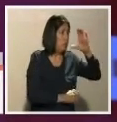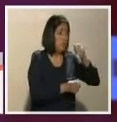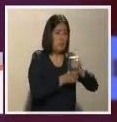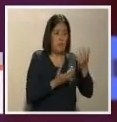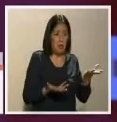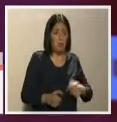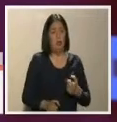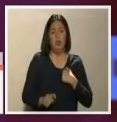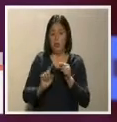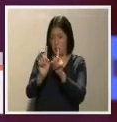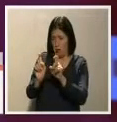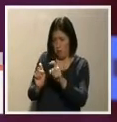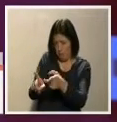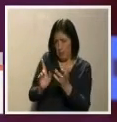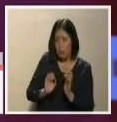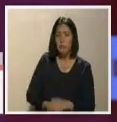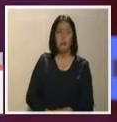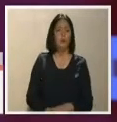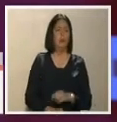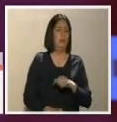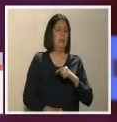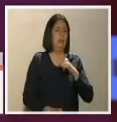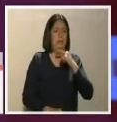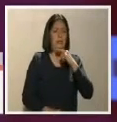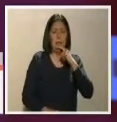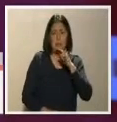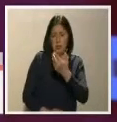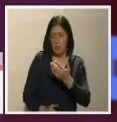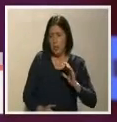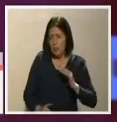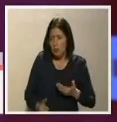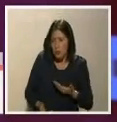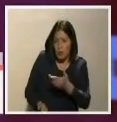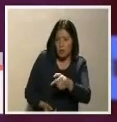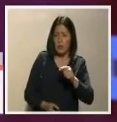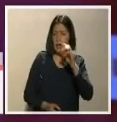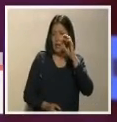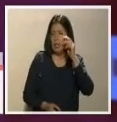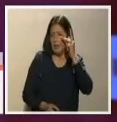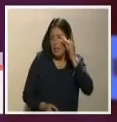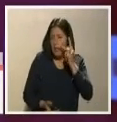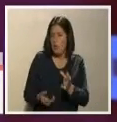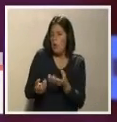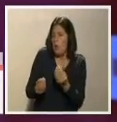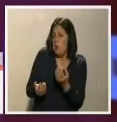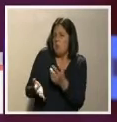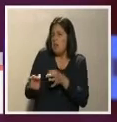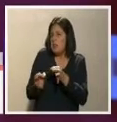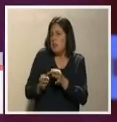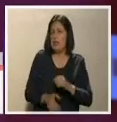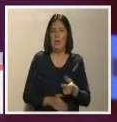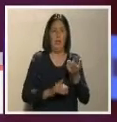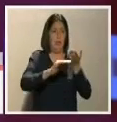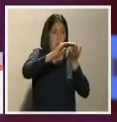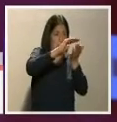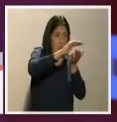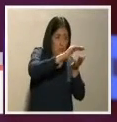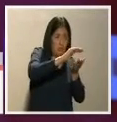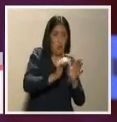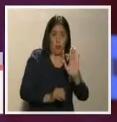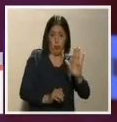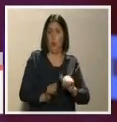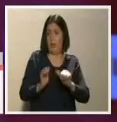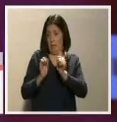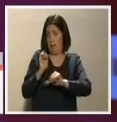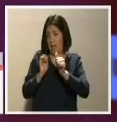exterior. Yo le preguntaría, señora Fujimori, ¿cómo explica usted que en un almacén del cual su hermano